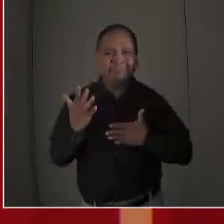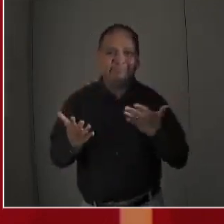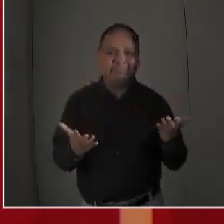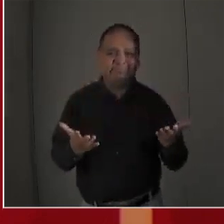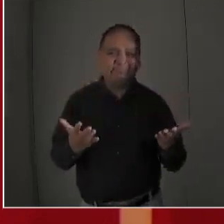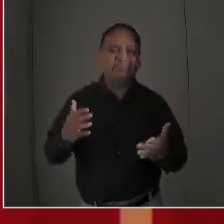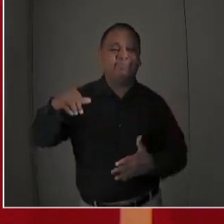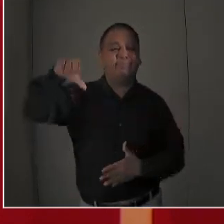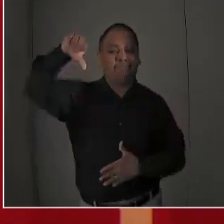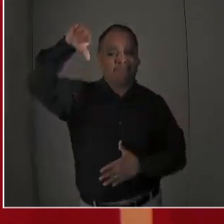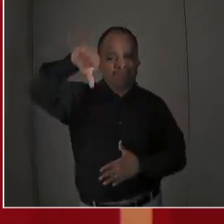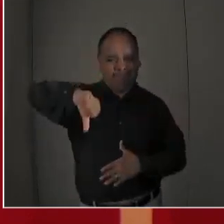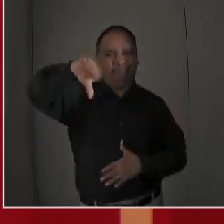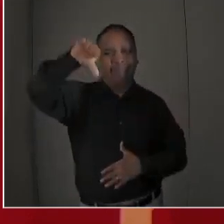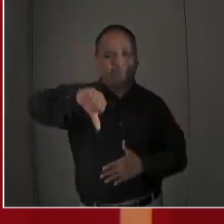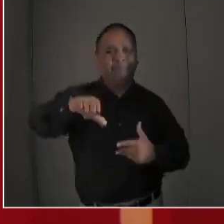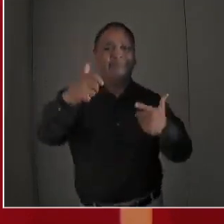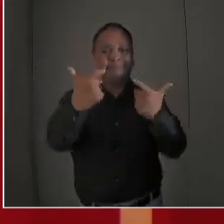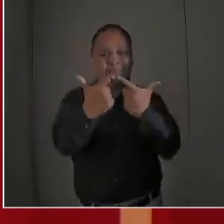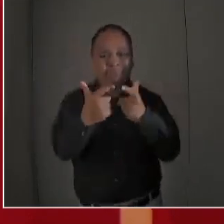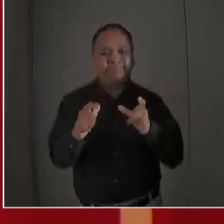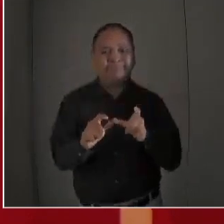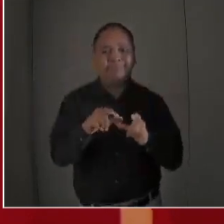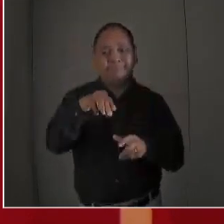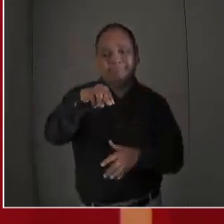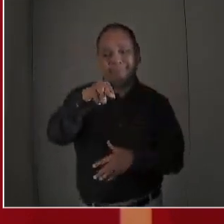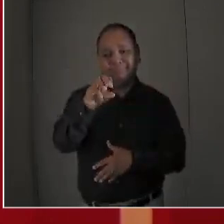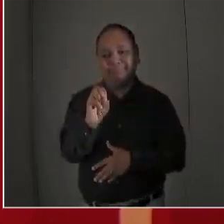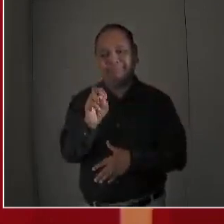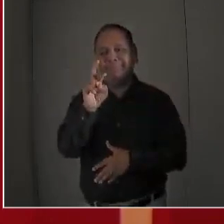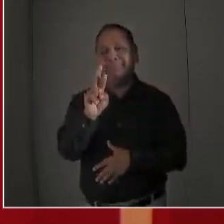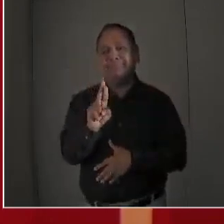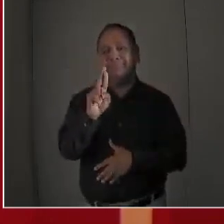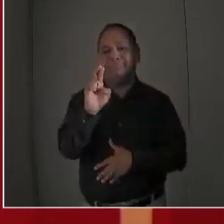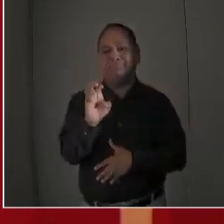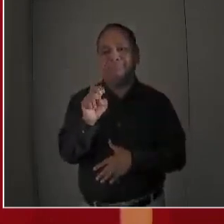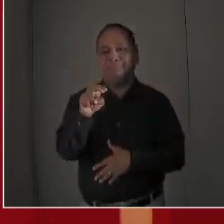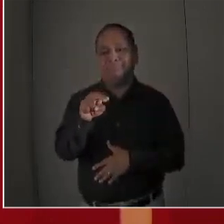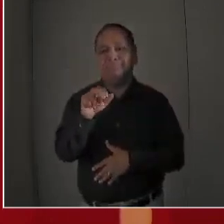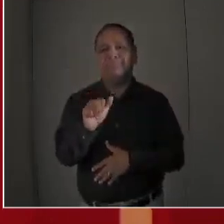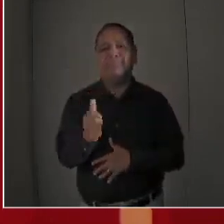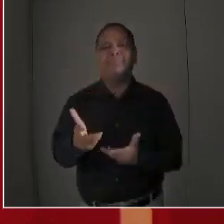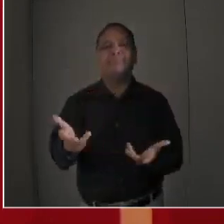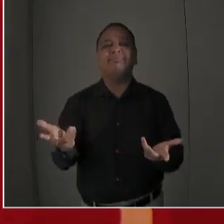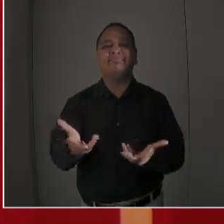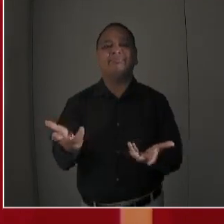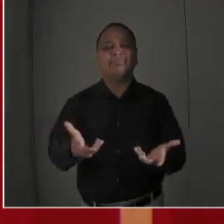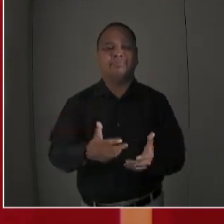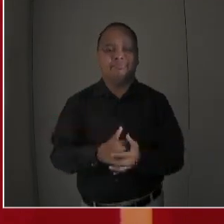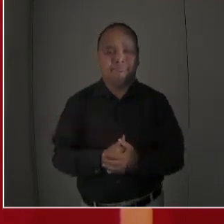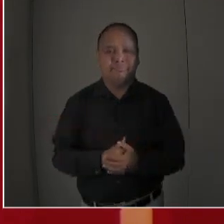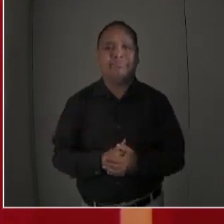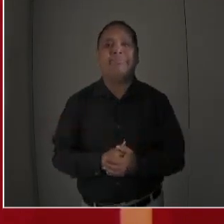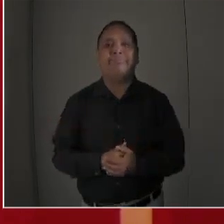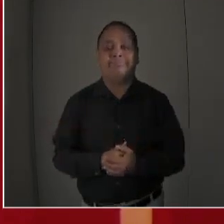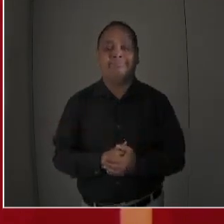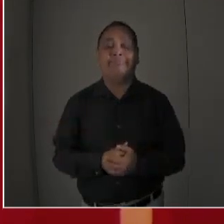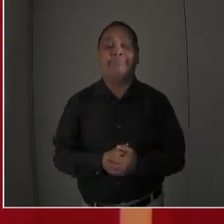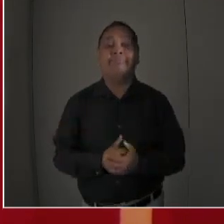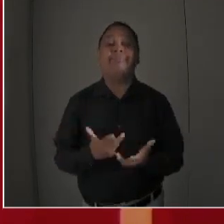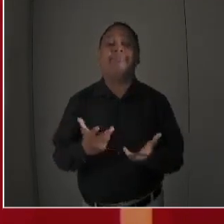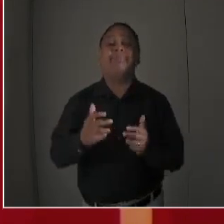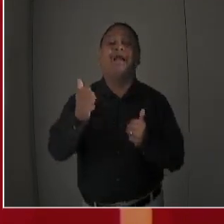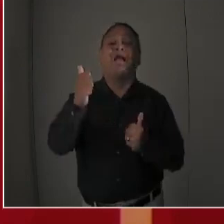desde Morena, desde nuestro partido, nos toca la tarea de